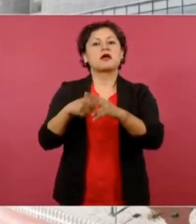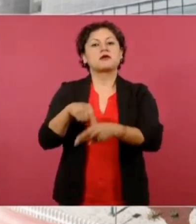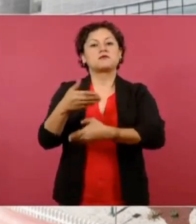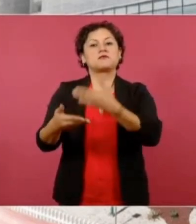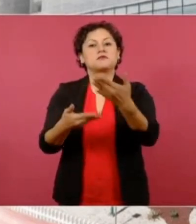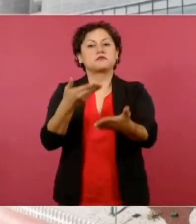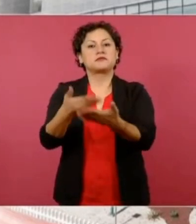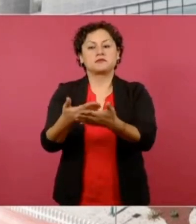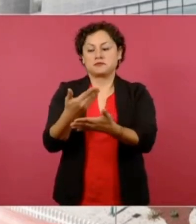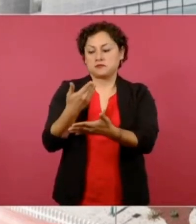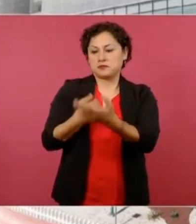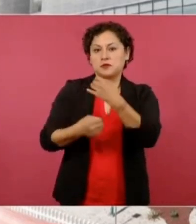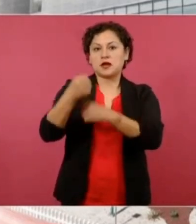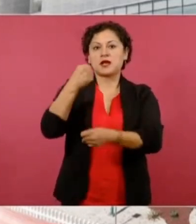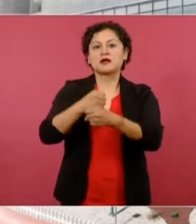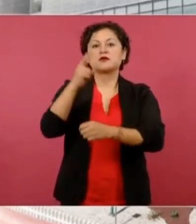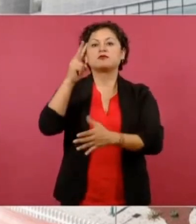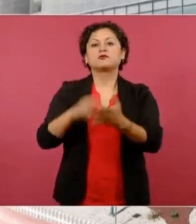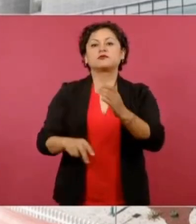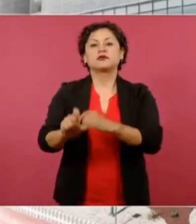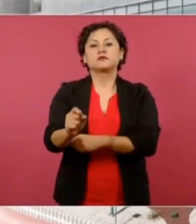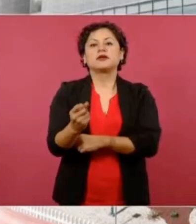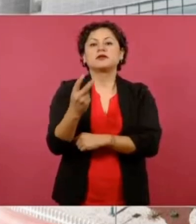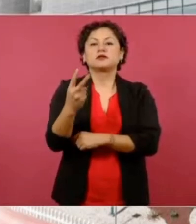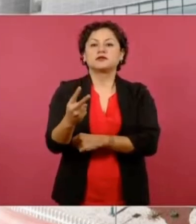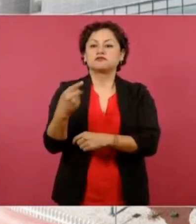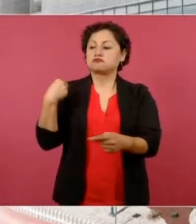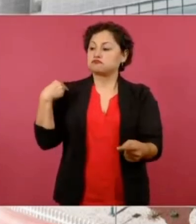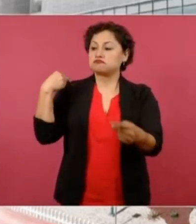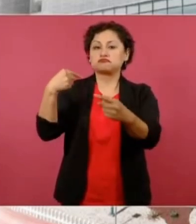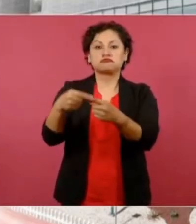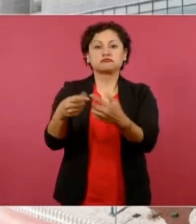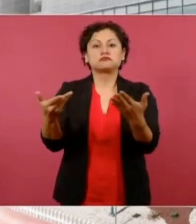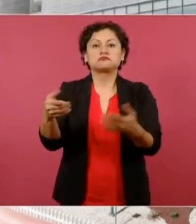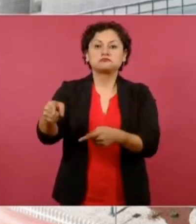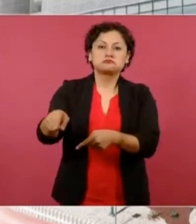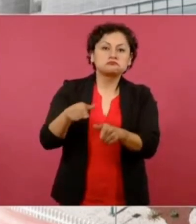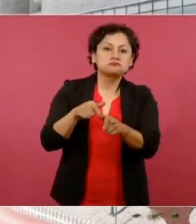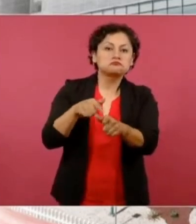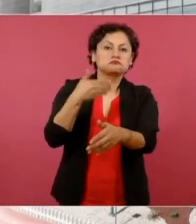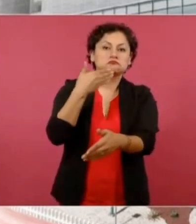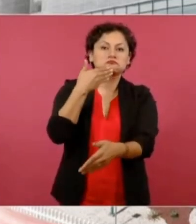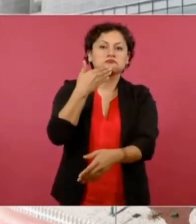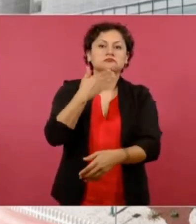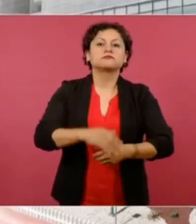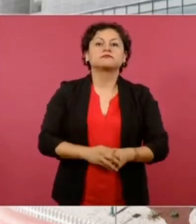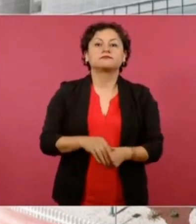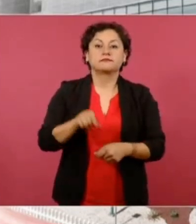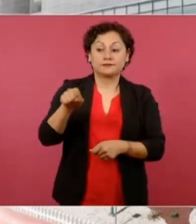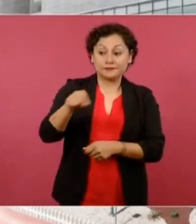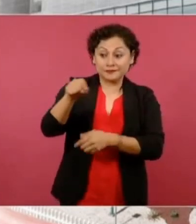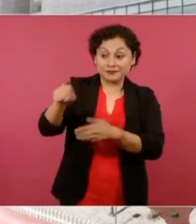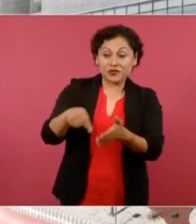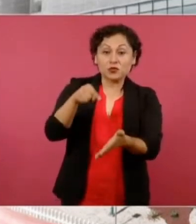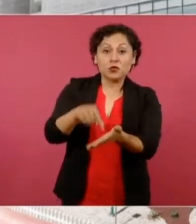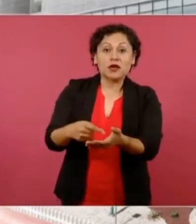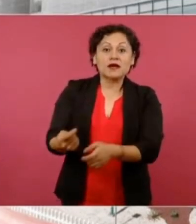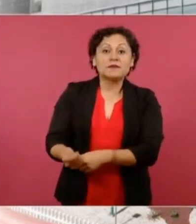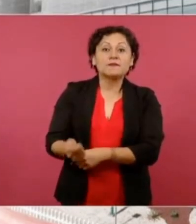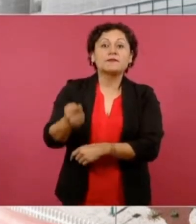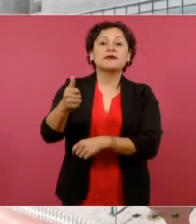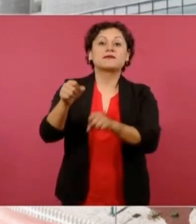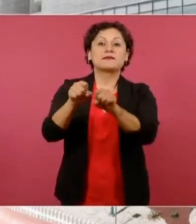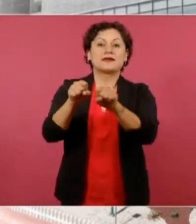el 2022. Desde entonces el Hospital de Pachuca está operando. Además, ahí se construyó la primera sala de hemodinamia